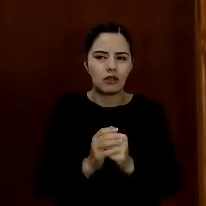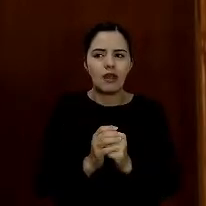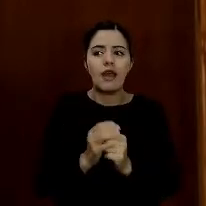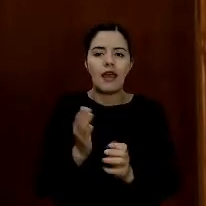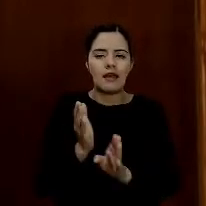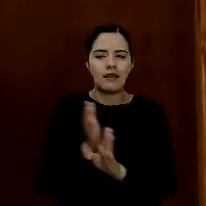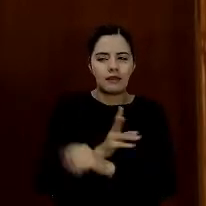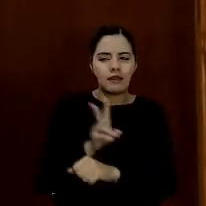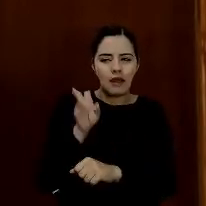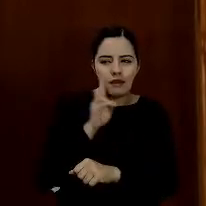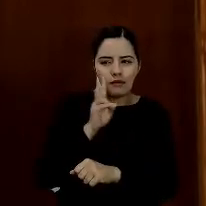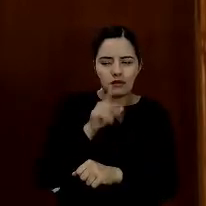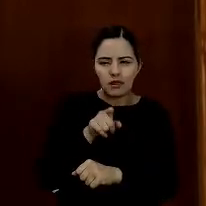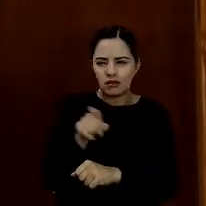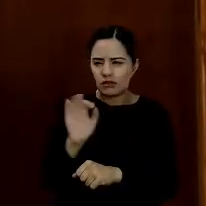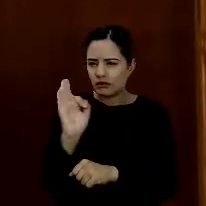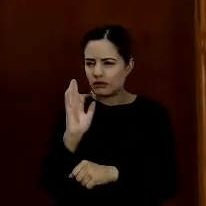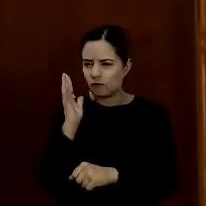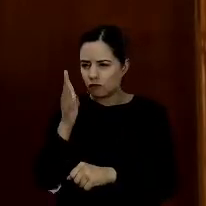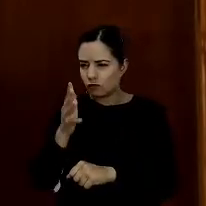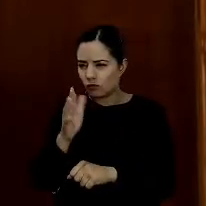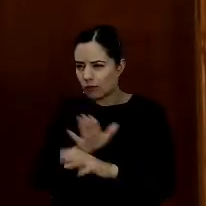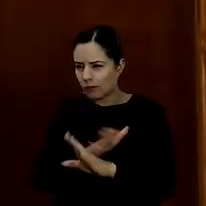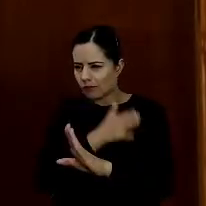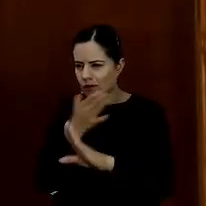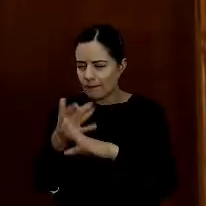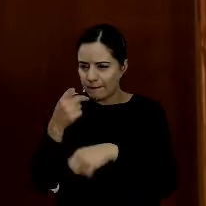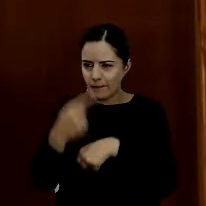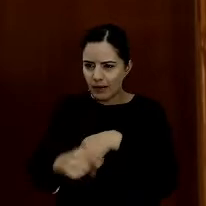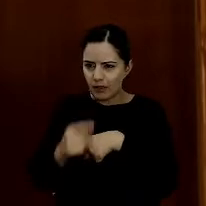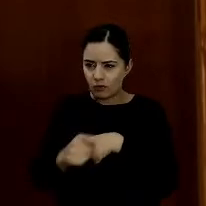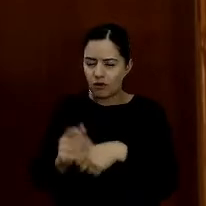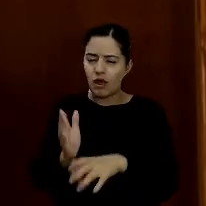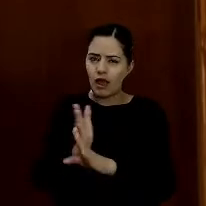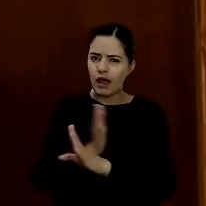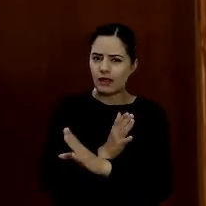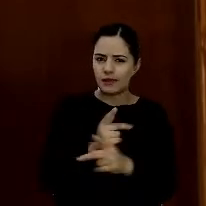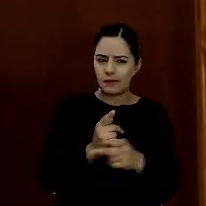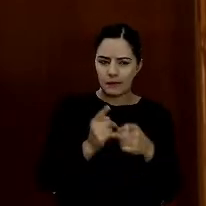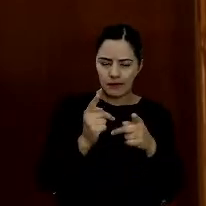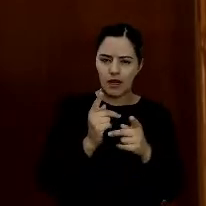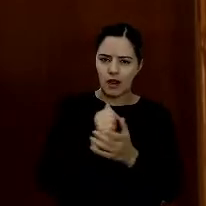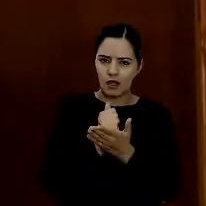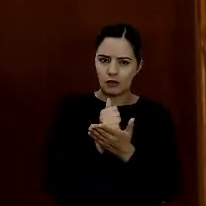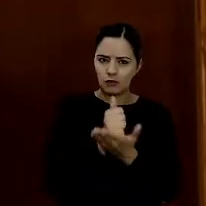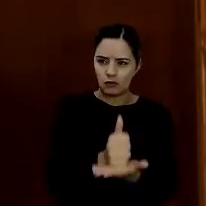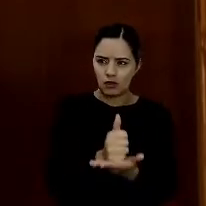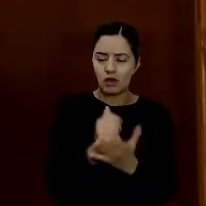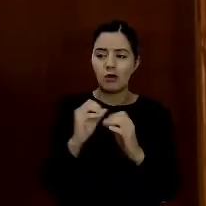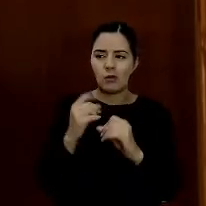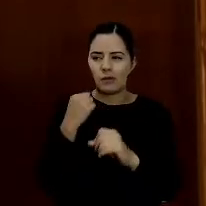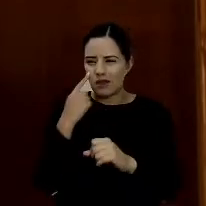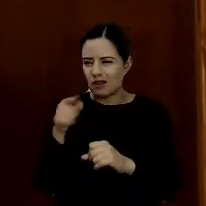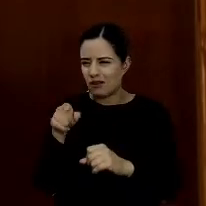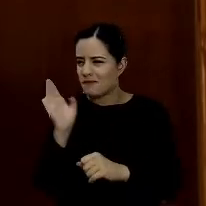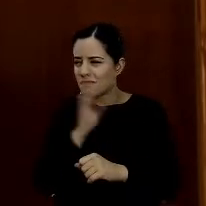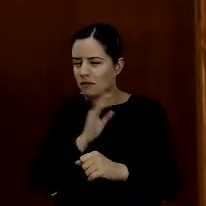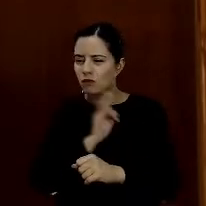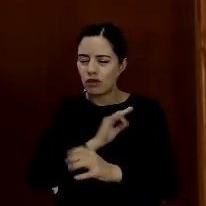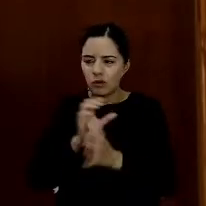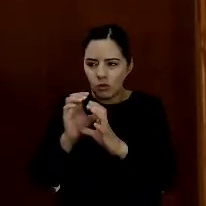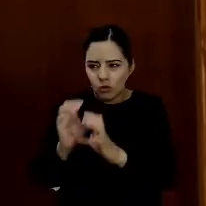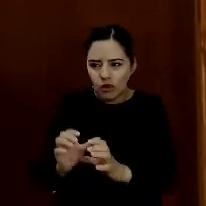precautorio, indubio pro natura, prevención, restauración, sustentabilidad